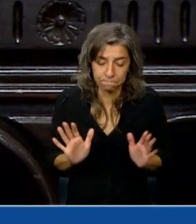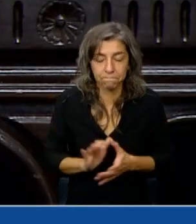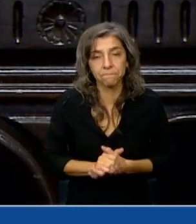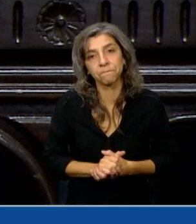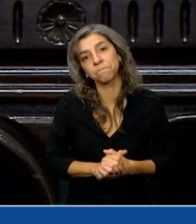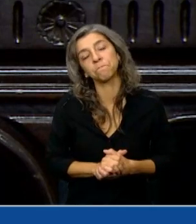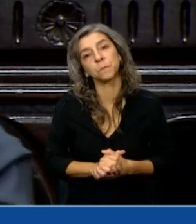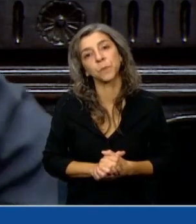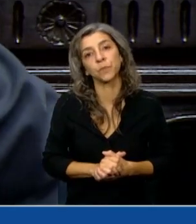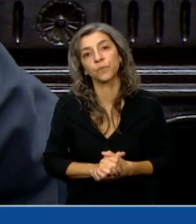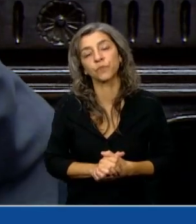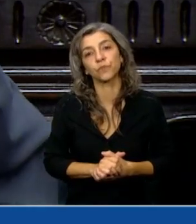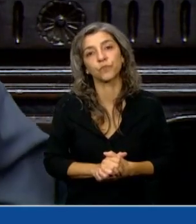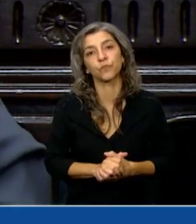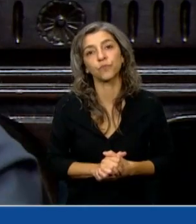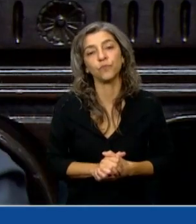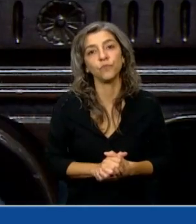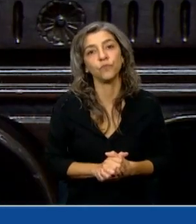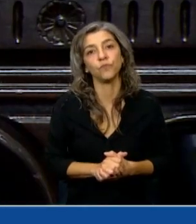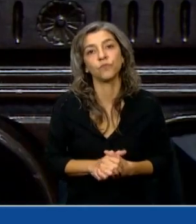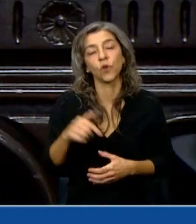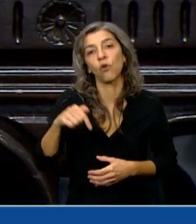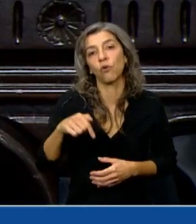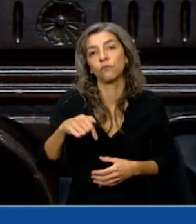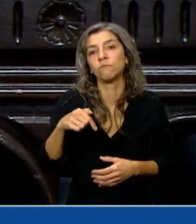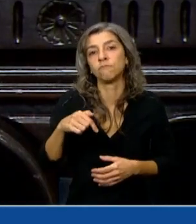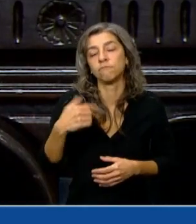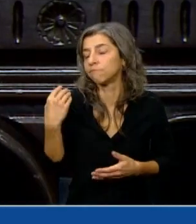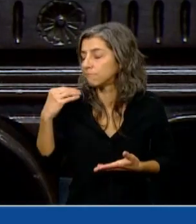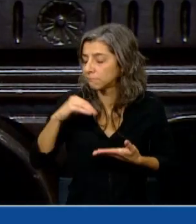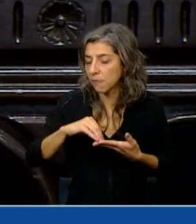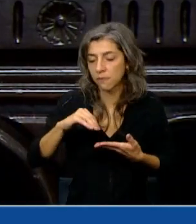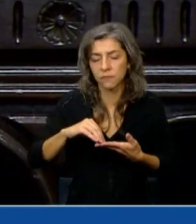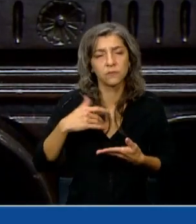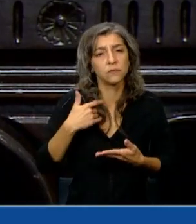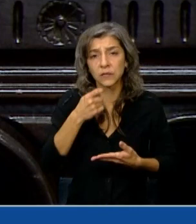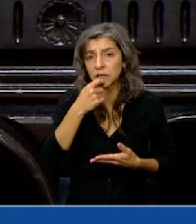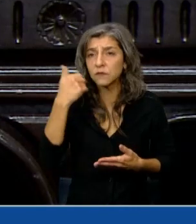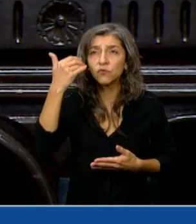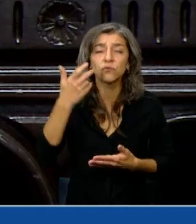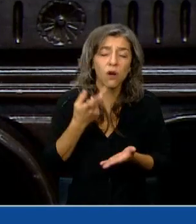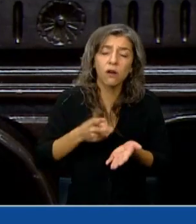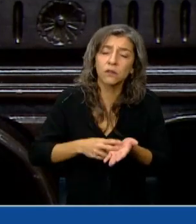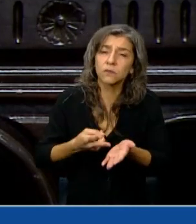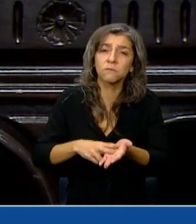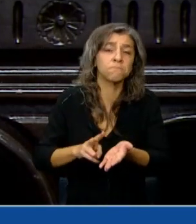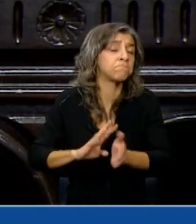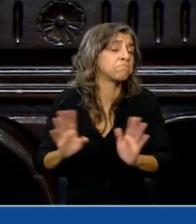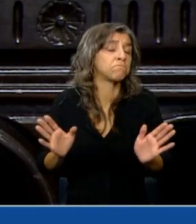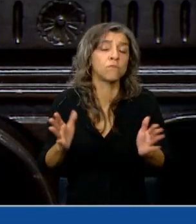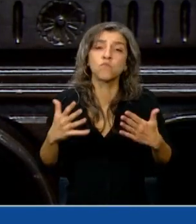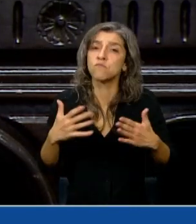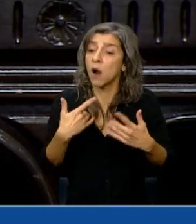En esta oportunidad voy a insistir nuevamente y voy a seguir haciéndolo las veces que haga falta en la necesidad